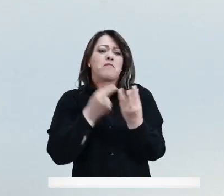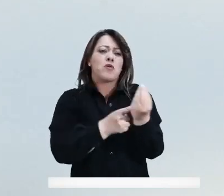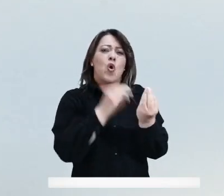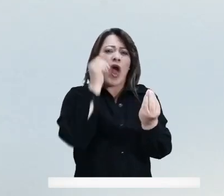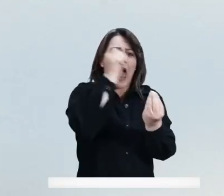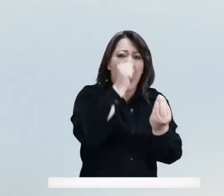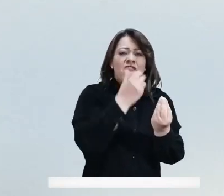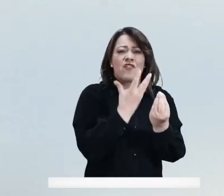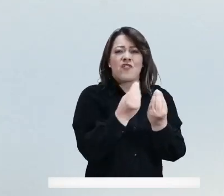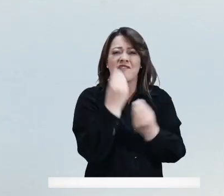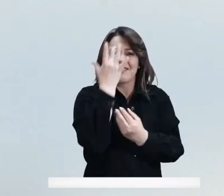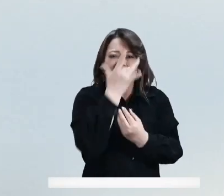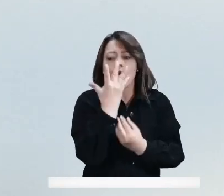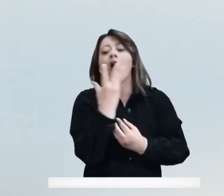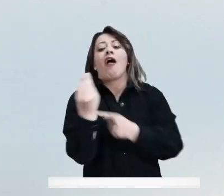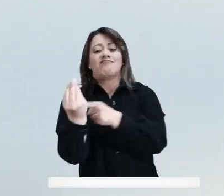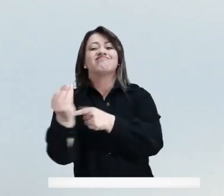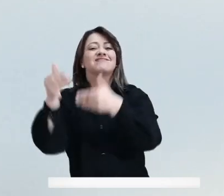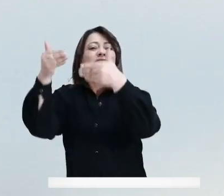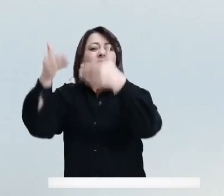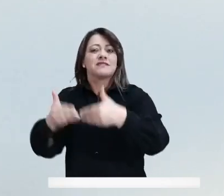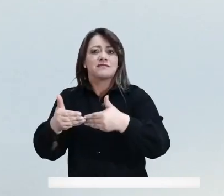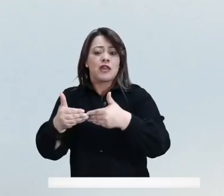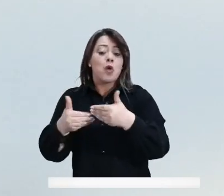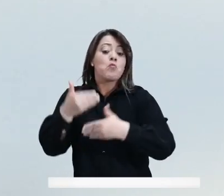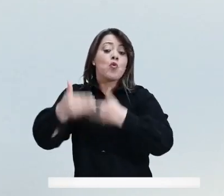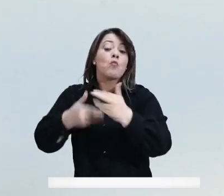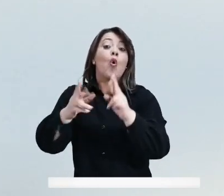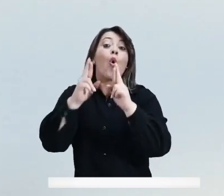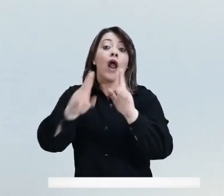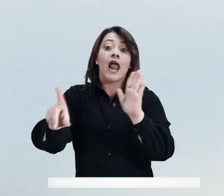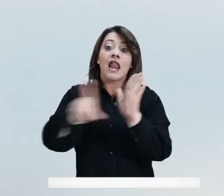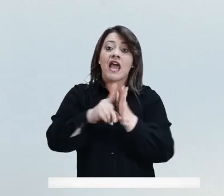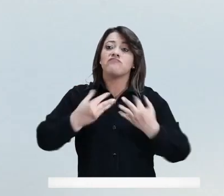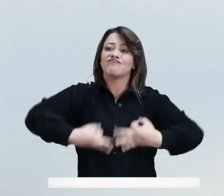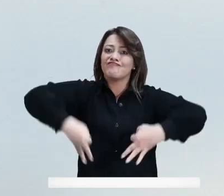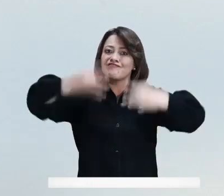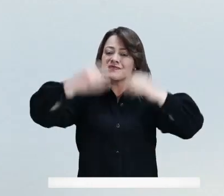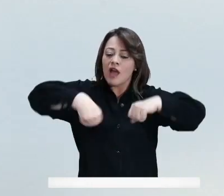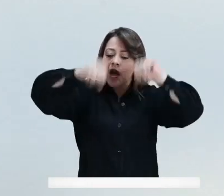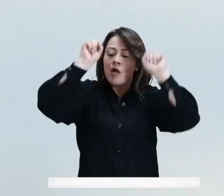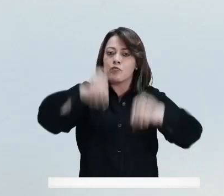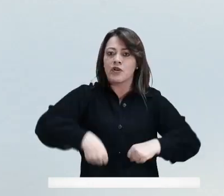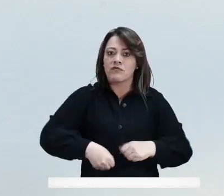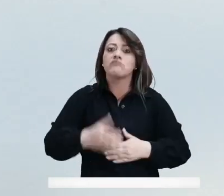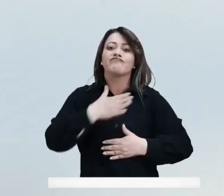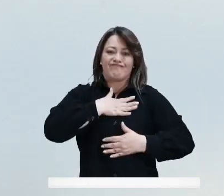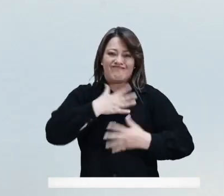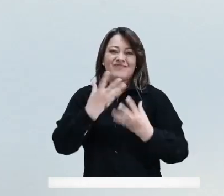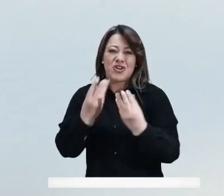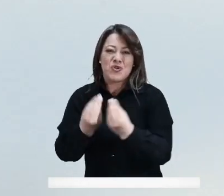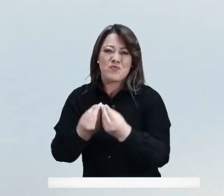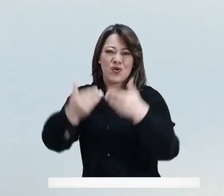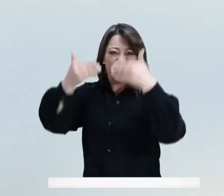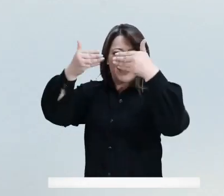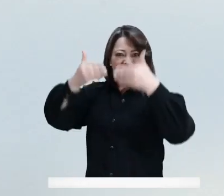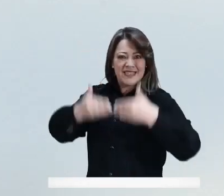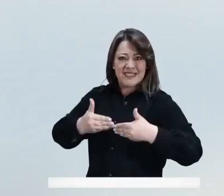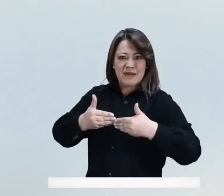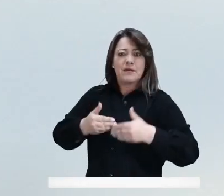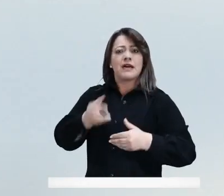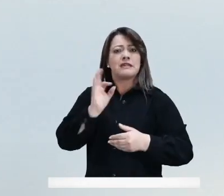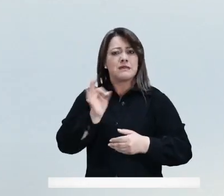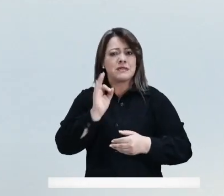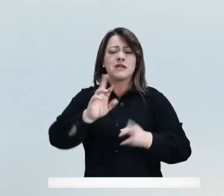demás poblaciones. Eso está en curso, ojalá se pueda dar, porque nosotros que estamos en la bancada por la discapacidad y permanentemente